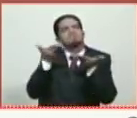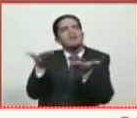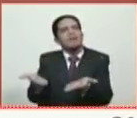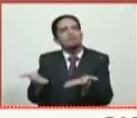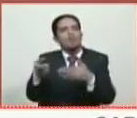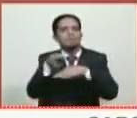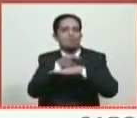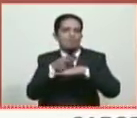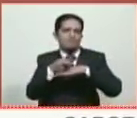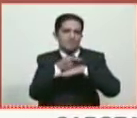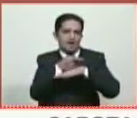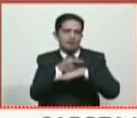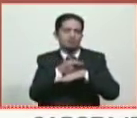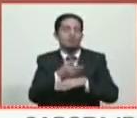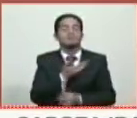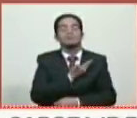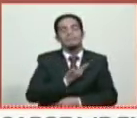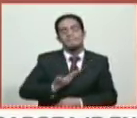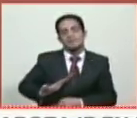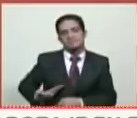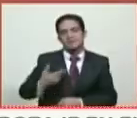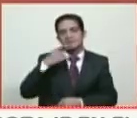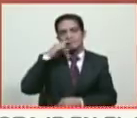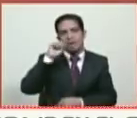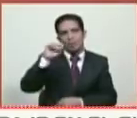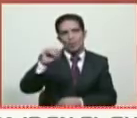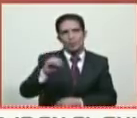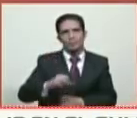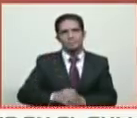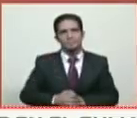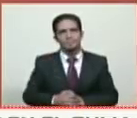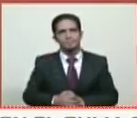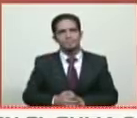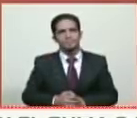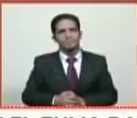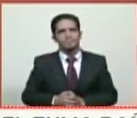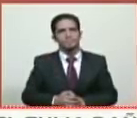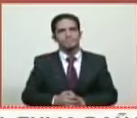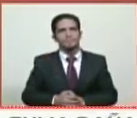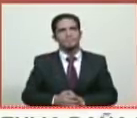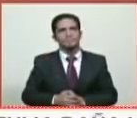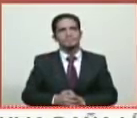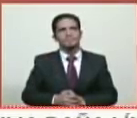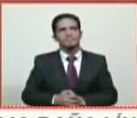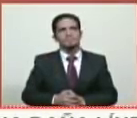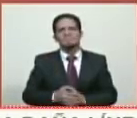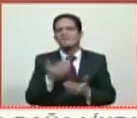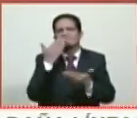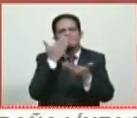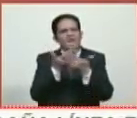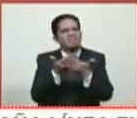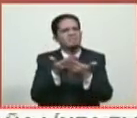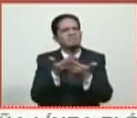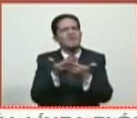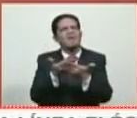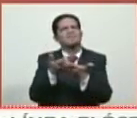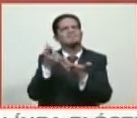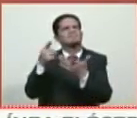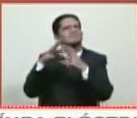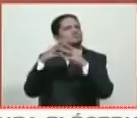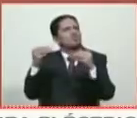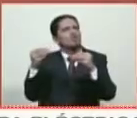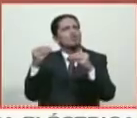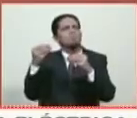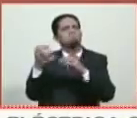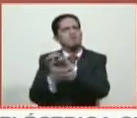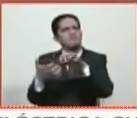del gobierno del presidente Nicolás Maduro. Frente a tantas agresiones, a tantos ataques,